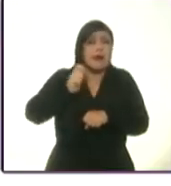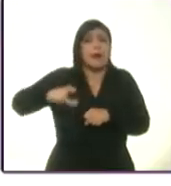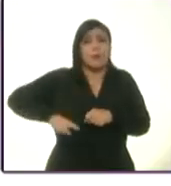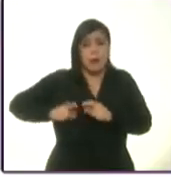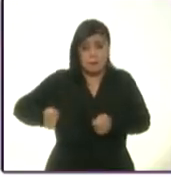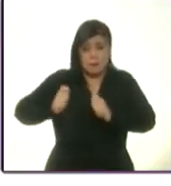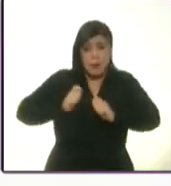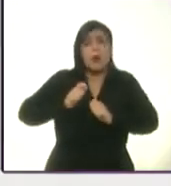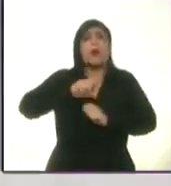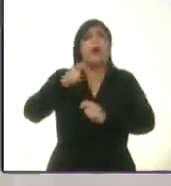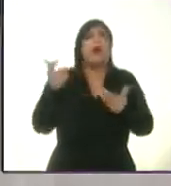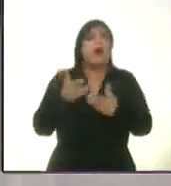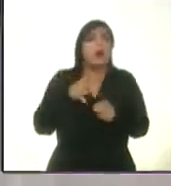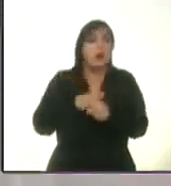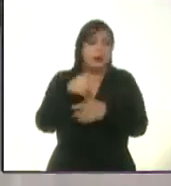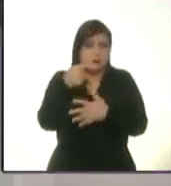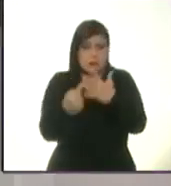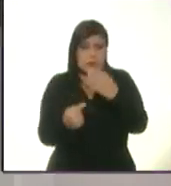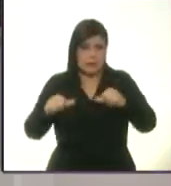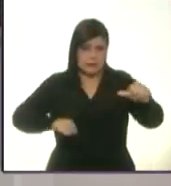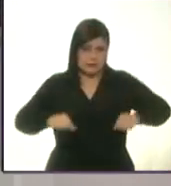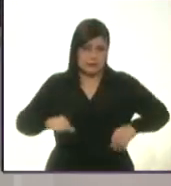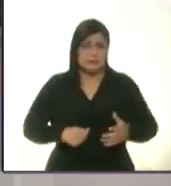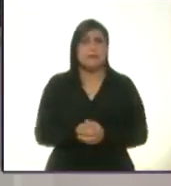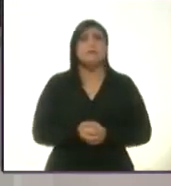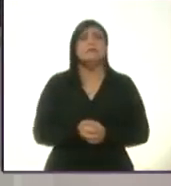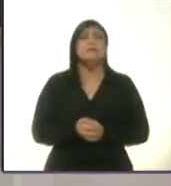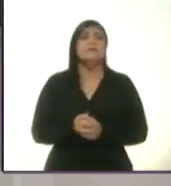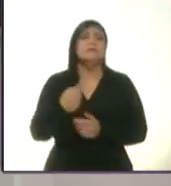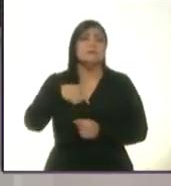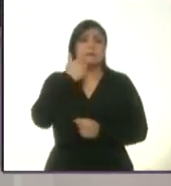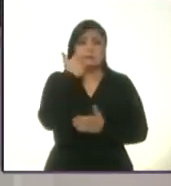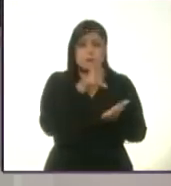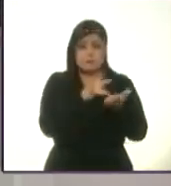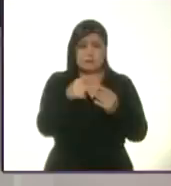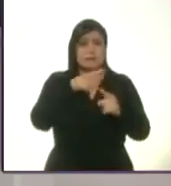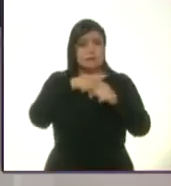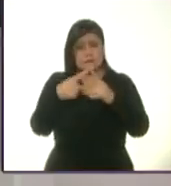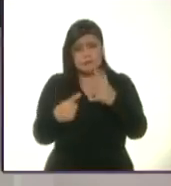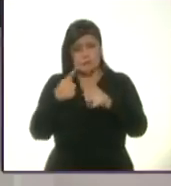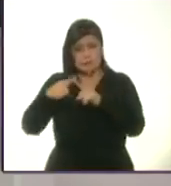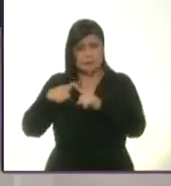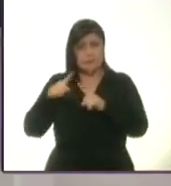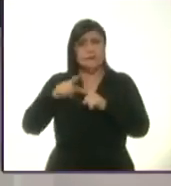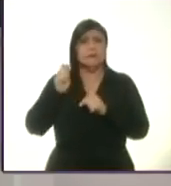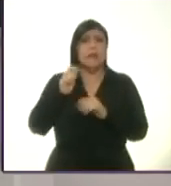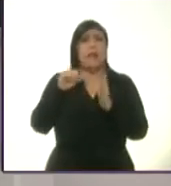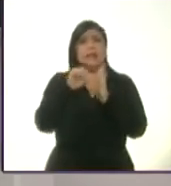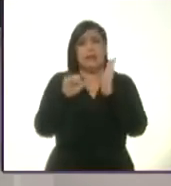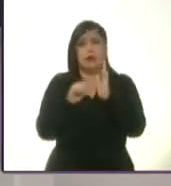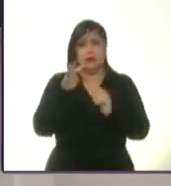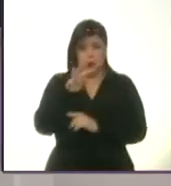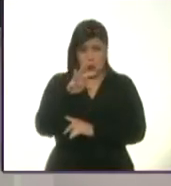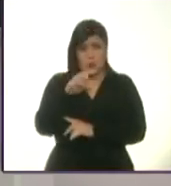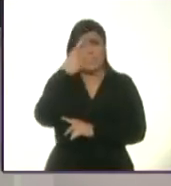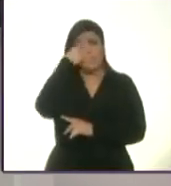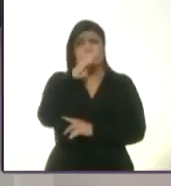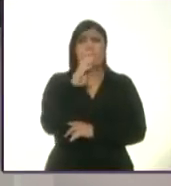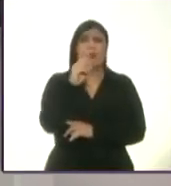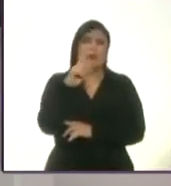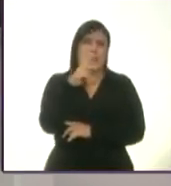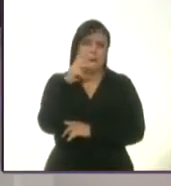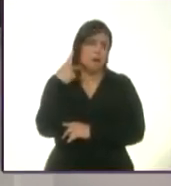gobierno queremos agradecer a las organizaciones civiles artículo 19 borde político